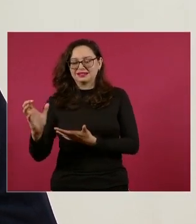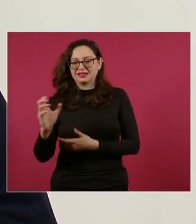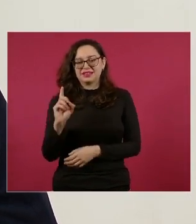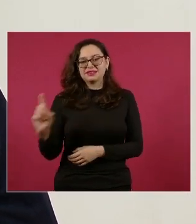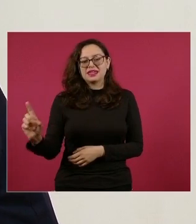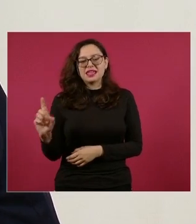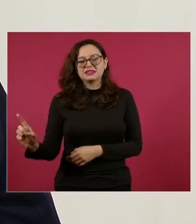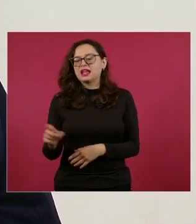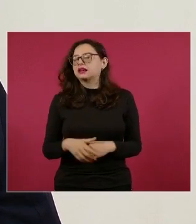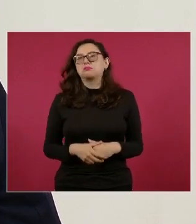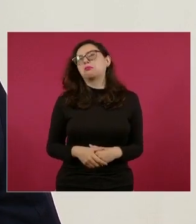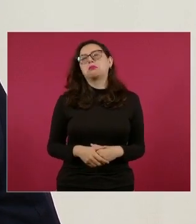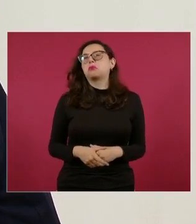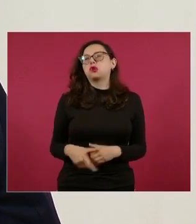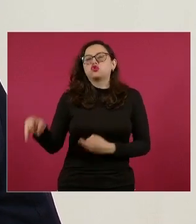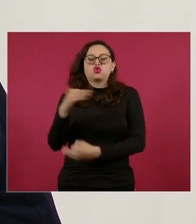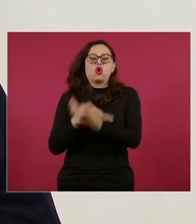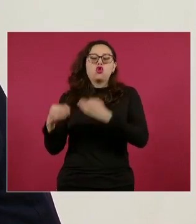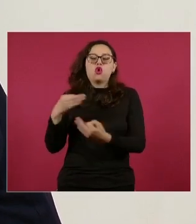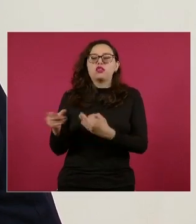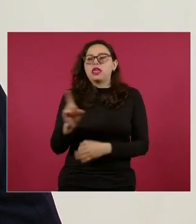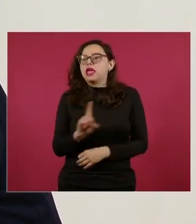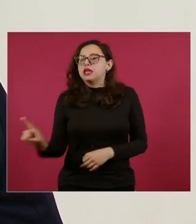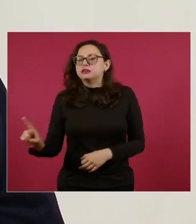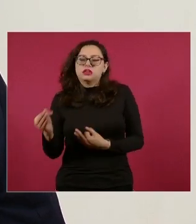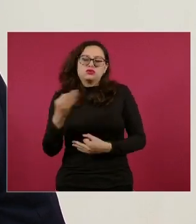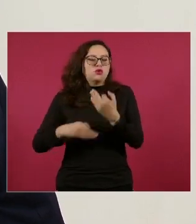son más